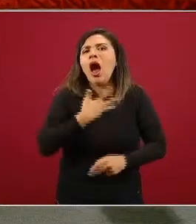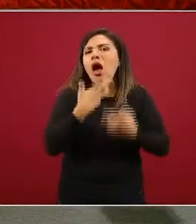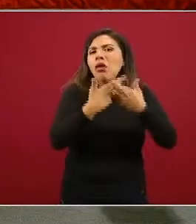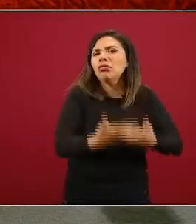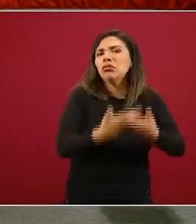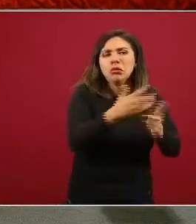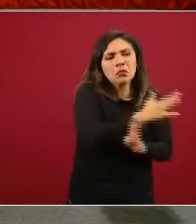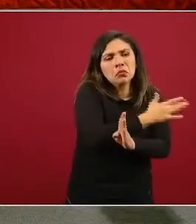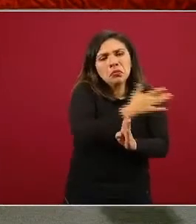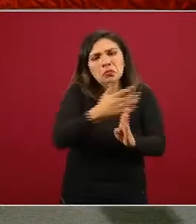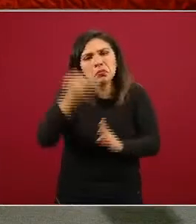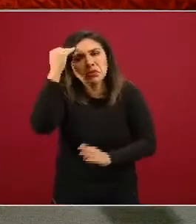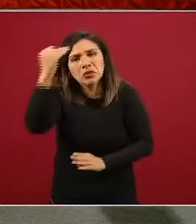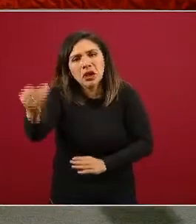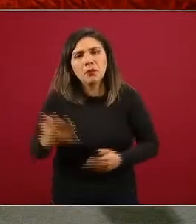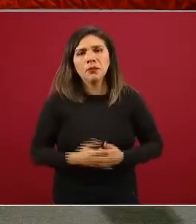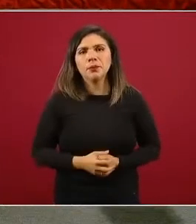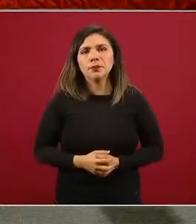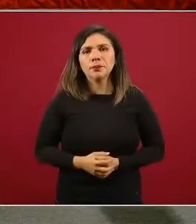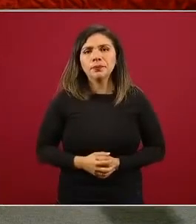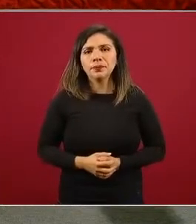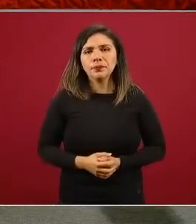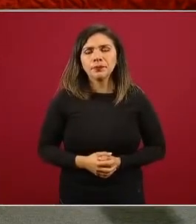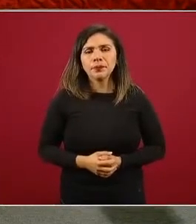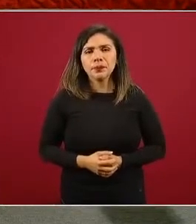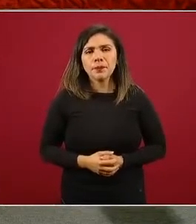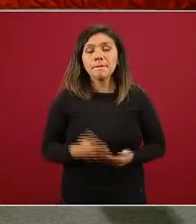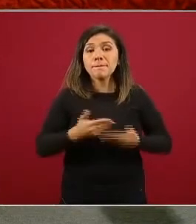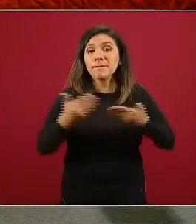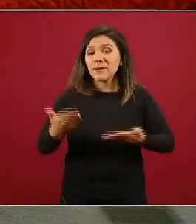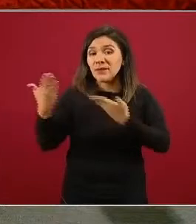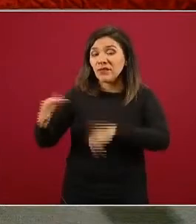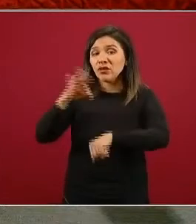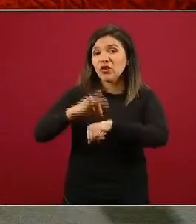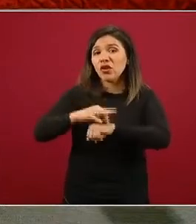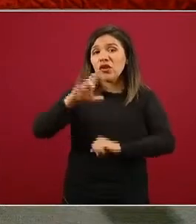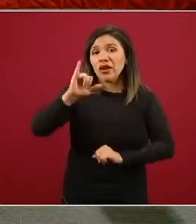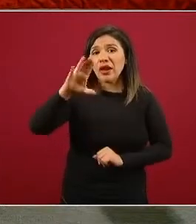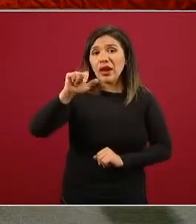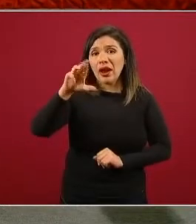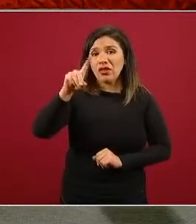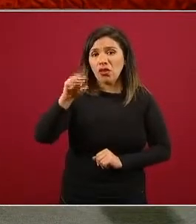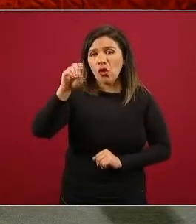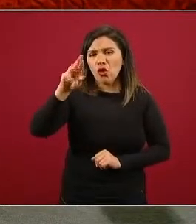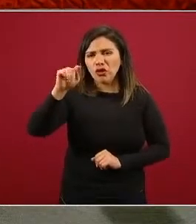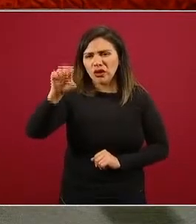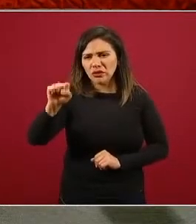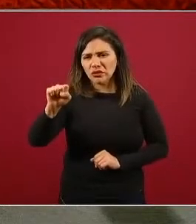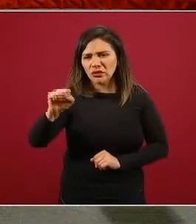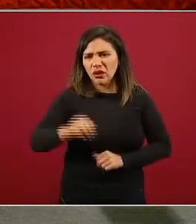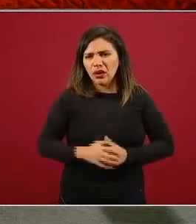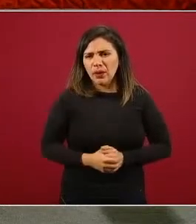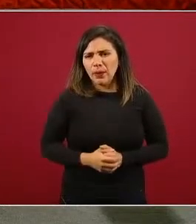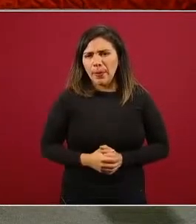lo largo de todo este periodo. Vamos a pasar con el doctor Ricardo Cortés. Me parece que, a ver si había otra.